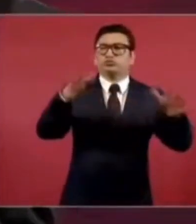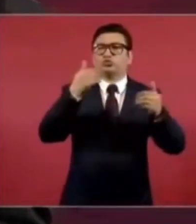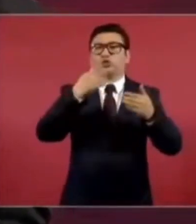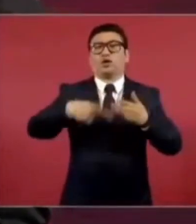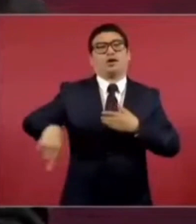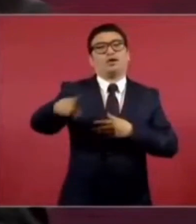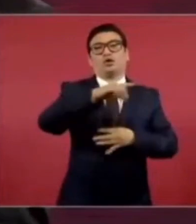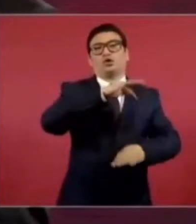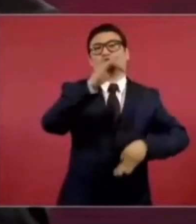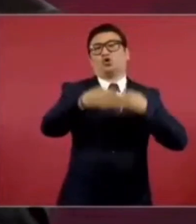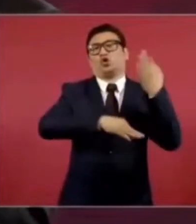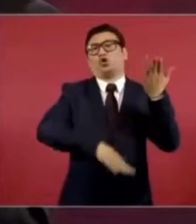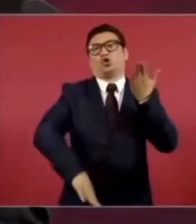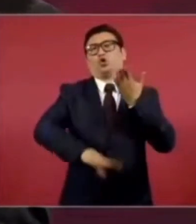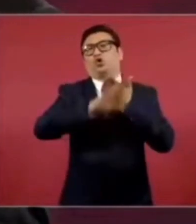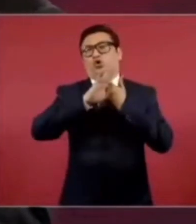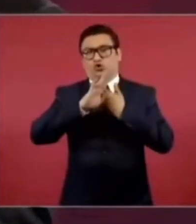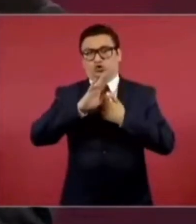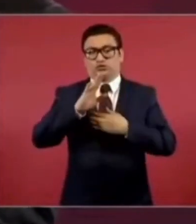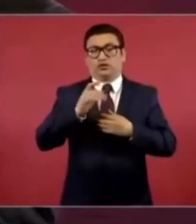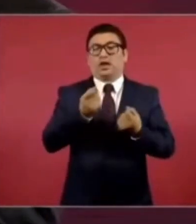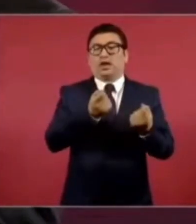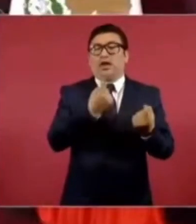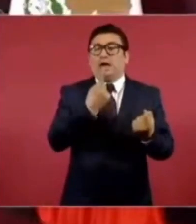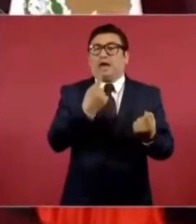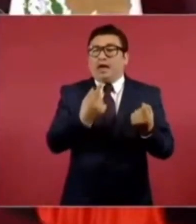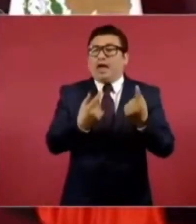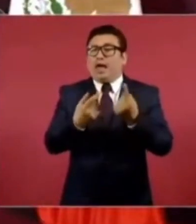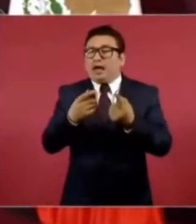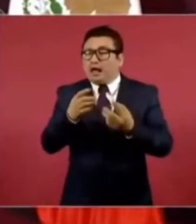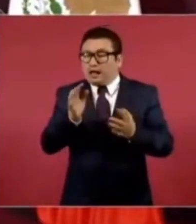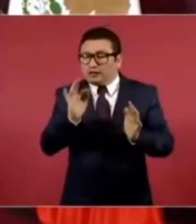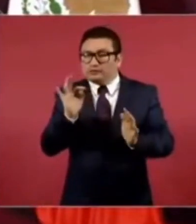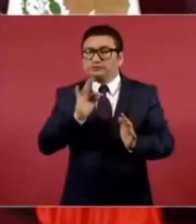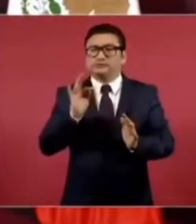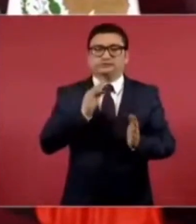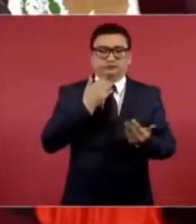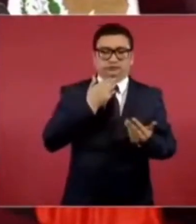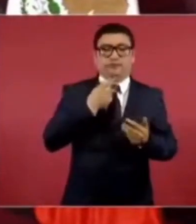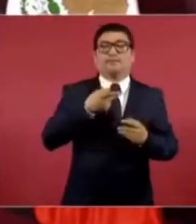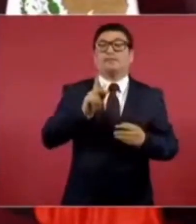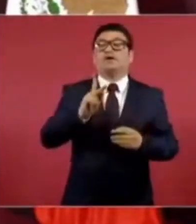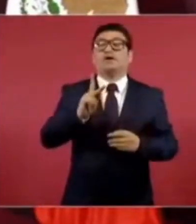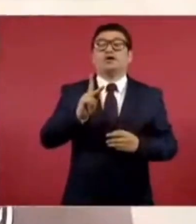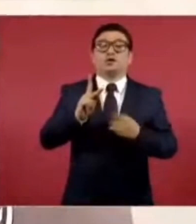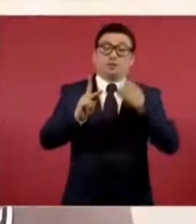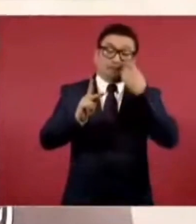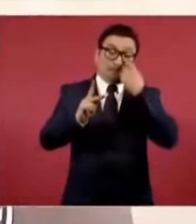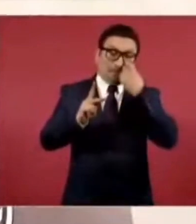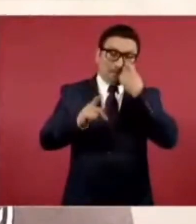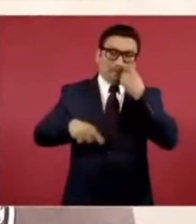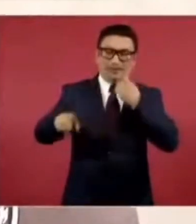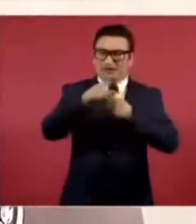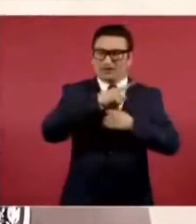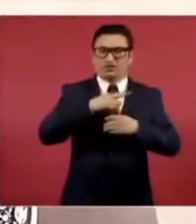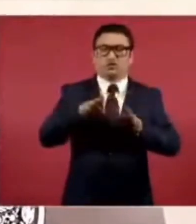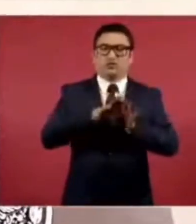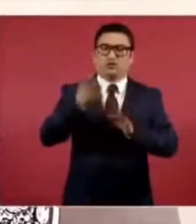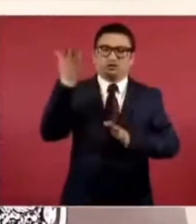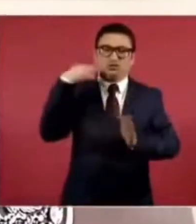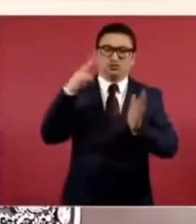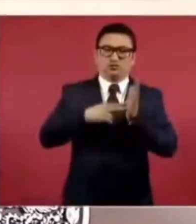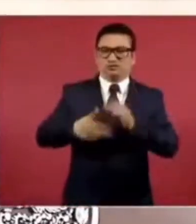contra a todos con excepciones honrosas tienes a pesar de la guerra sucia del